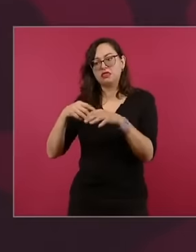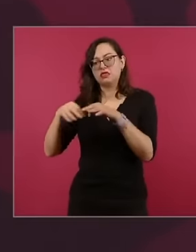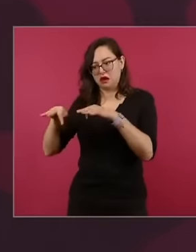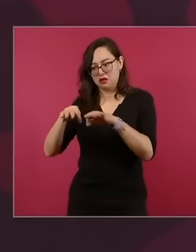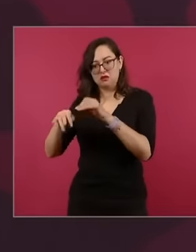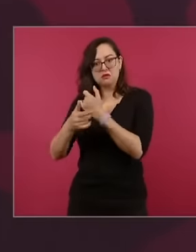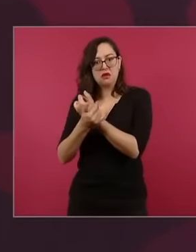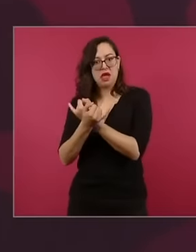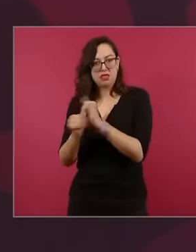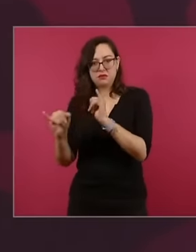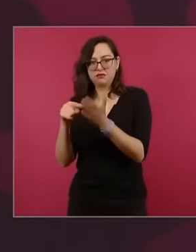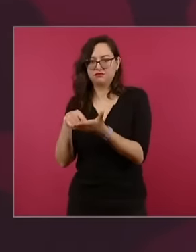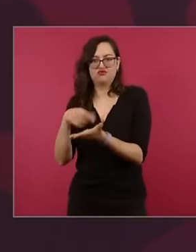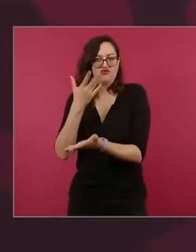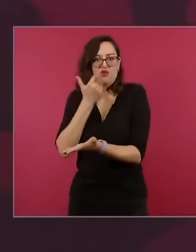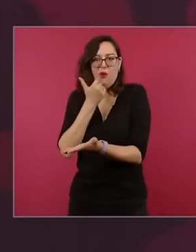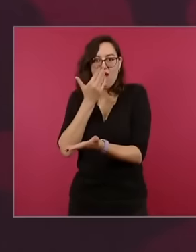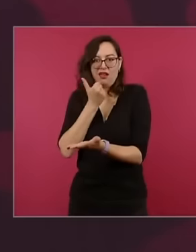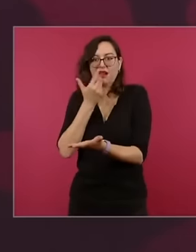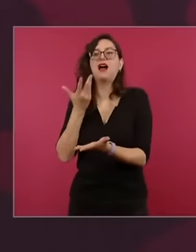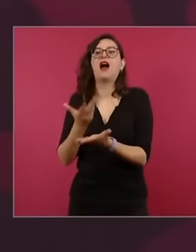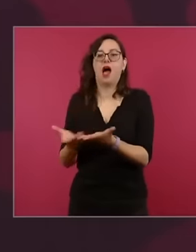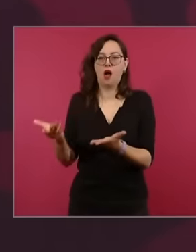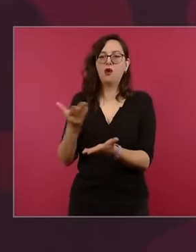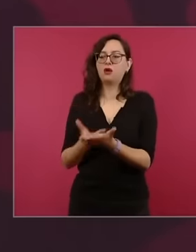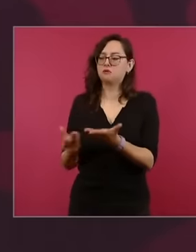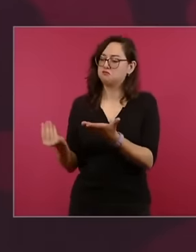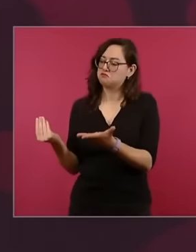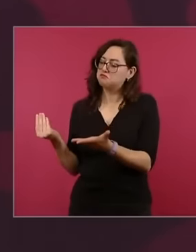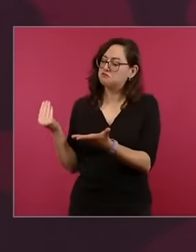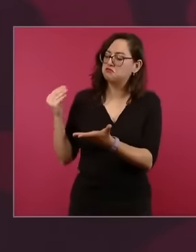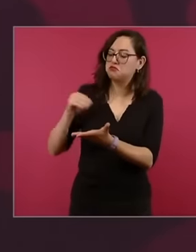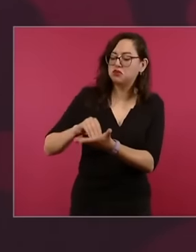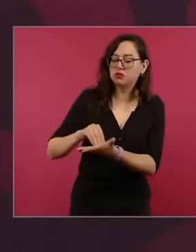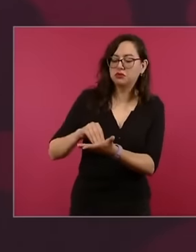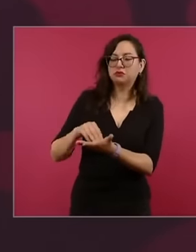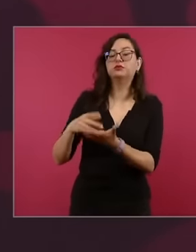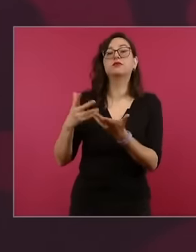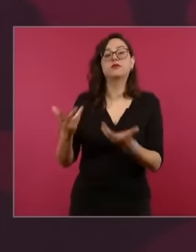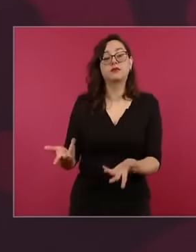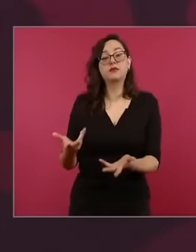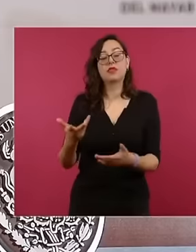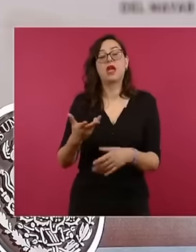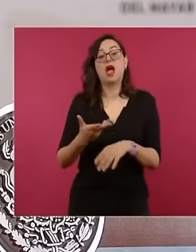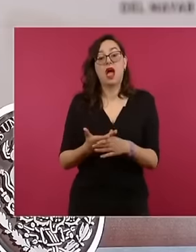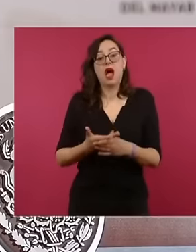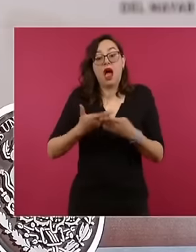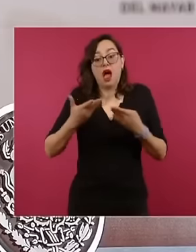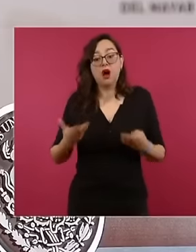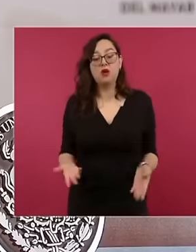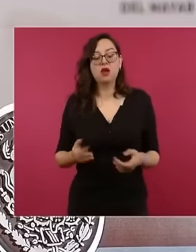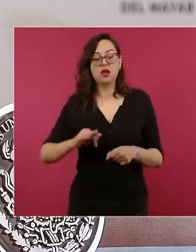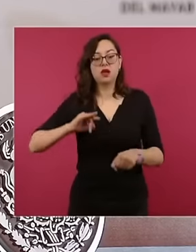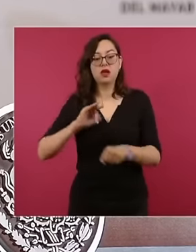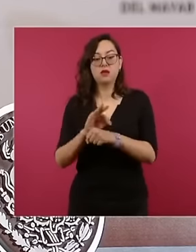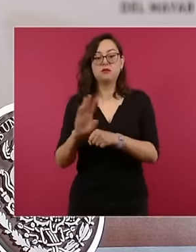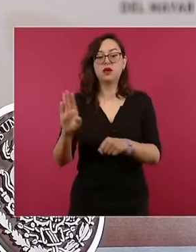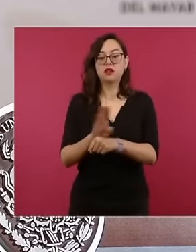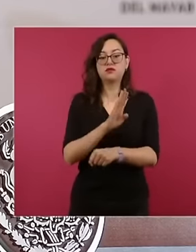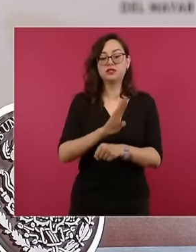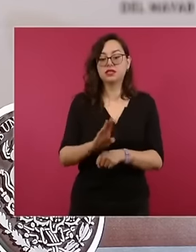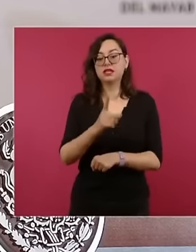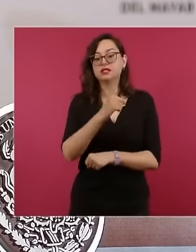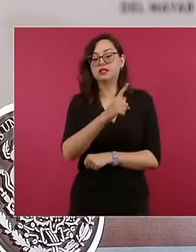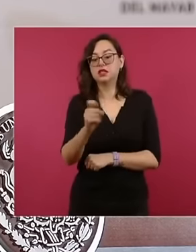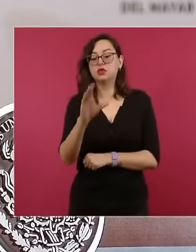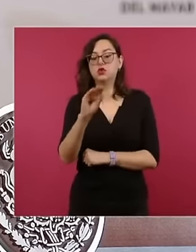que inició en el gobierno del presidente López Obrador como un proyecto piloto, hoy alcanza a 192 mil